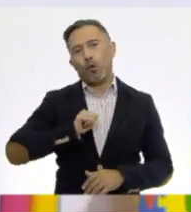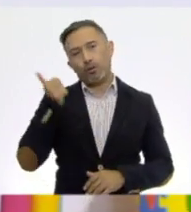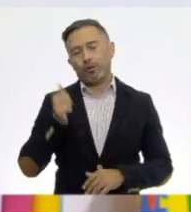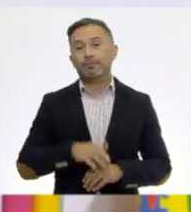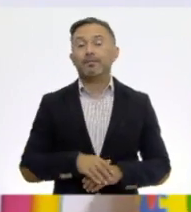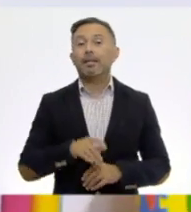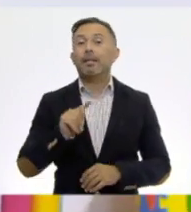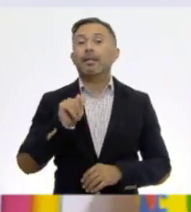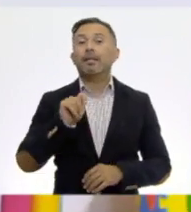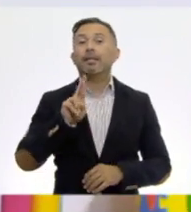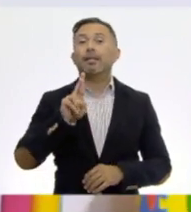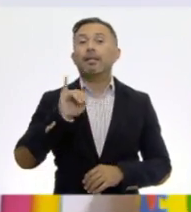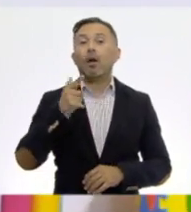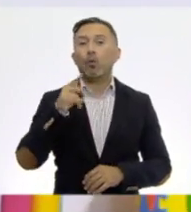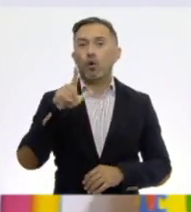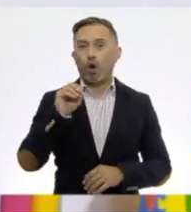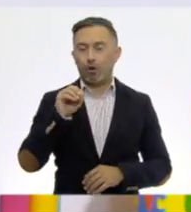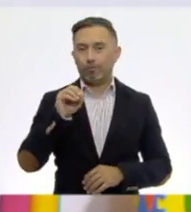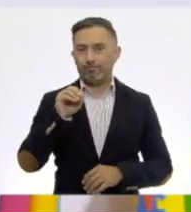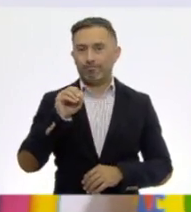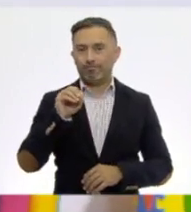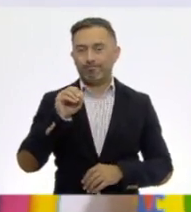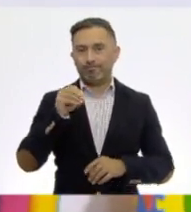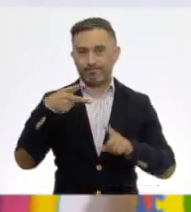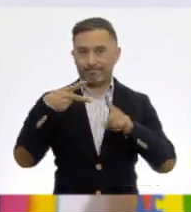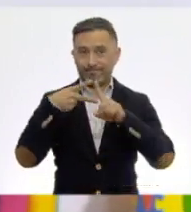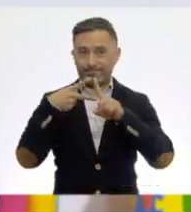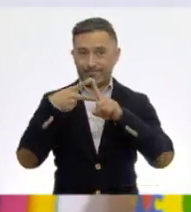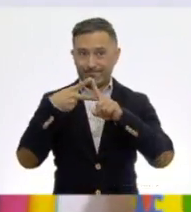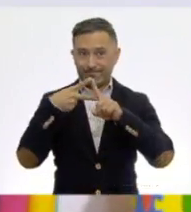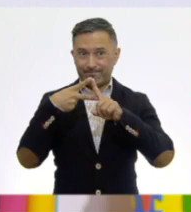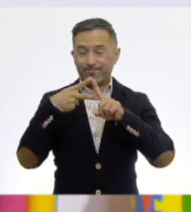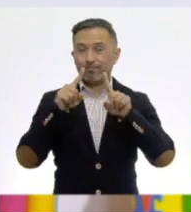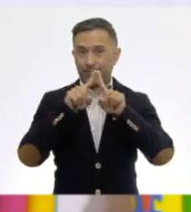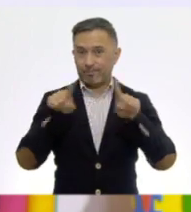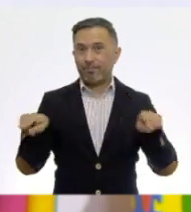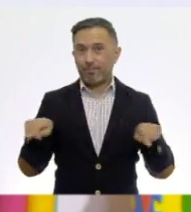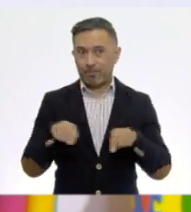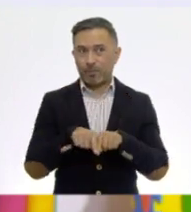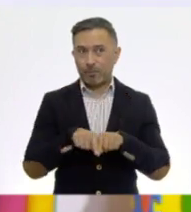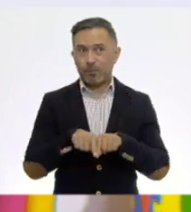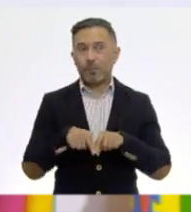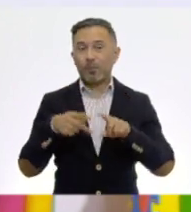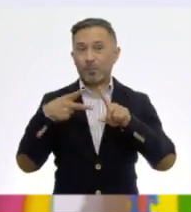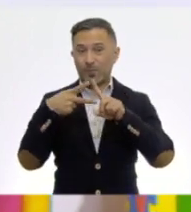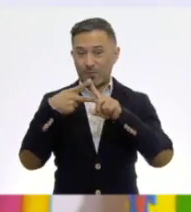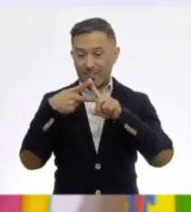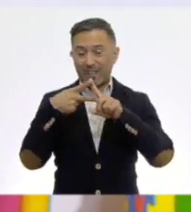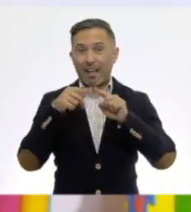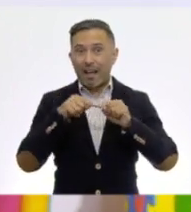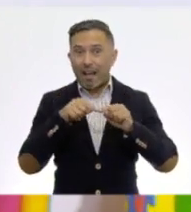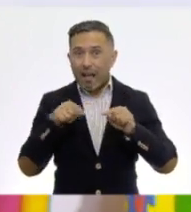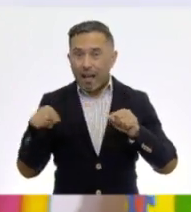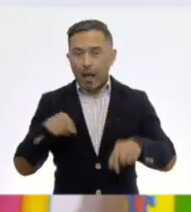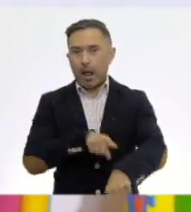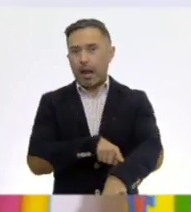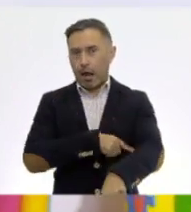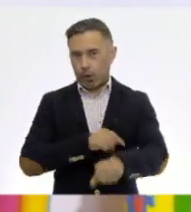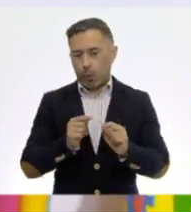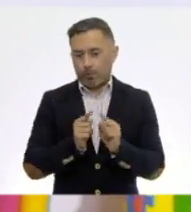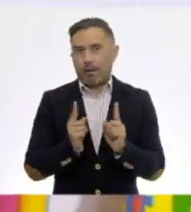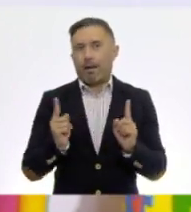un triángulo. Sí. Que tenemos un lado más largo. Y entonces tenemos otros